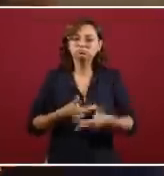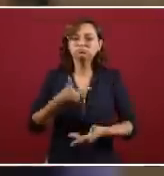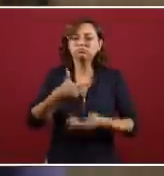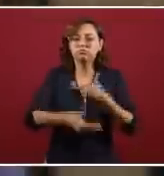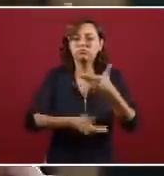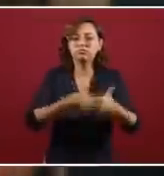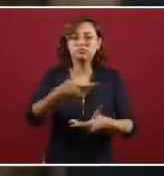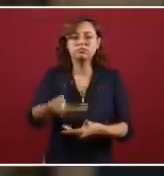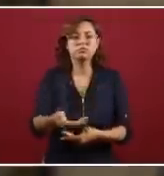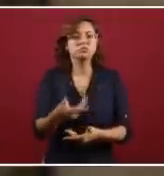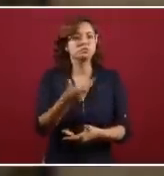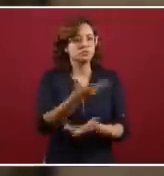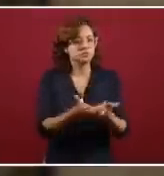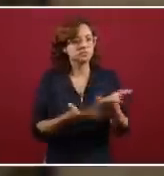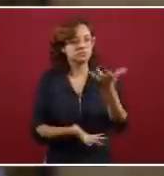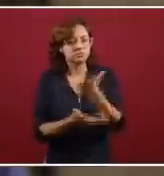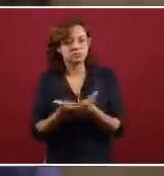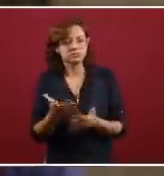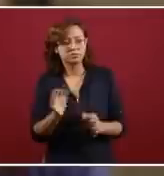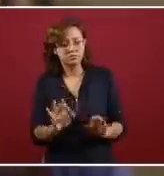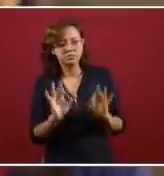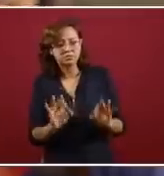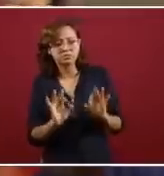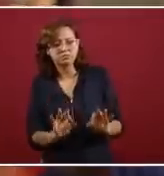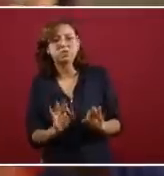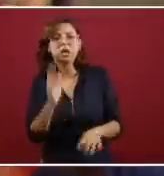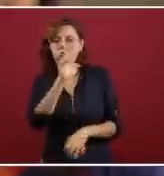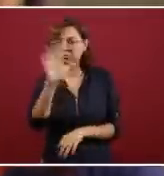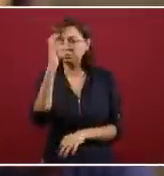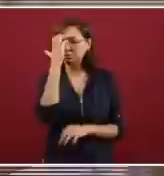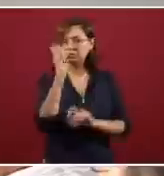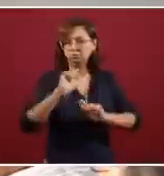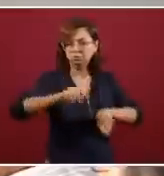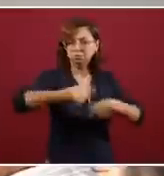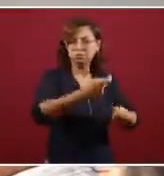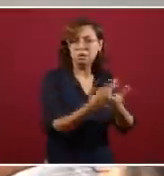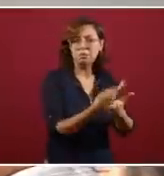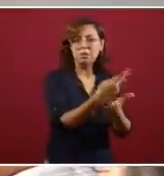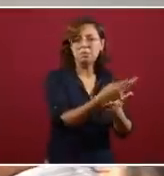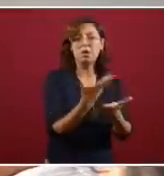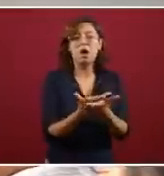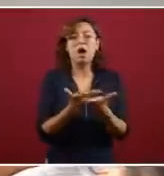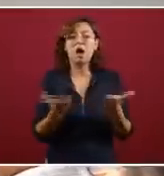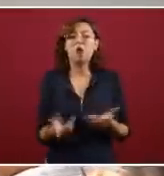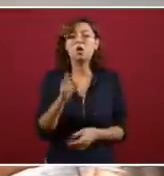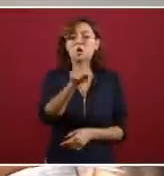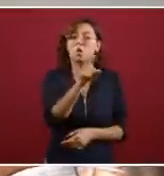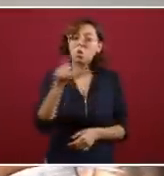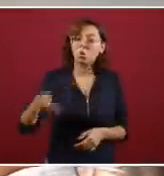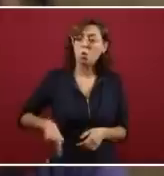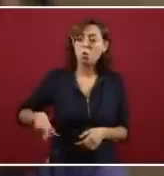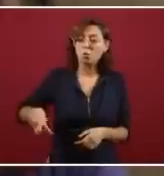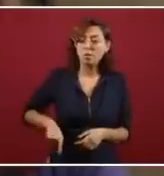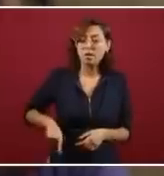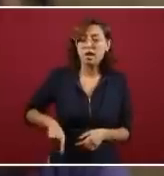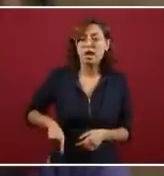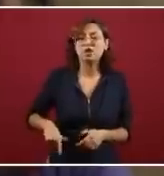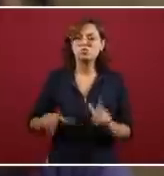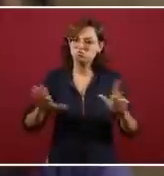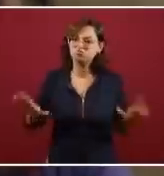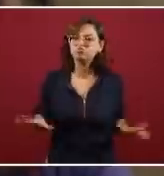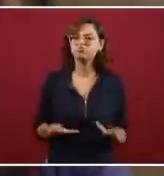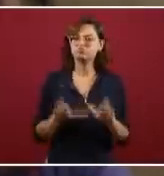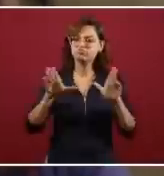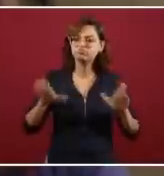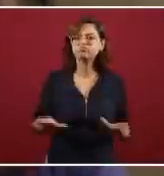y reconociendo este tipo de acciones. ¿De qué manera su gobierno, esta es la pregunta, está fomentando o incentivando que se den este